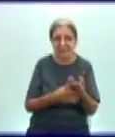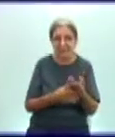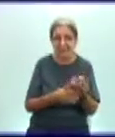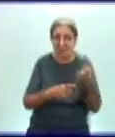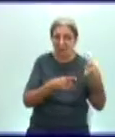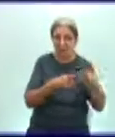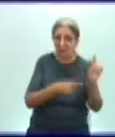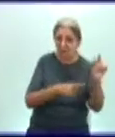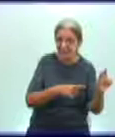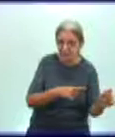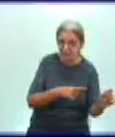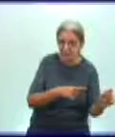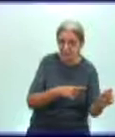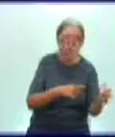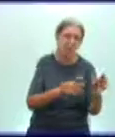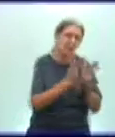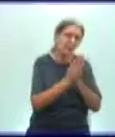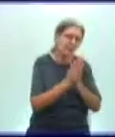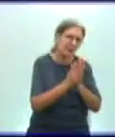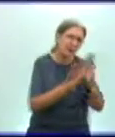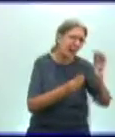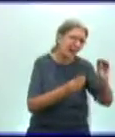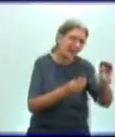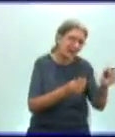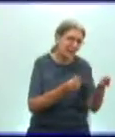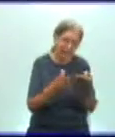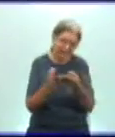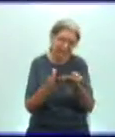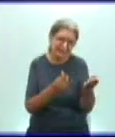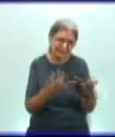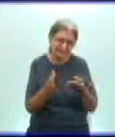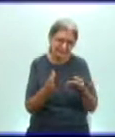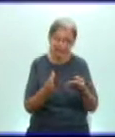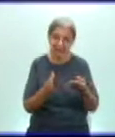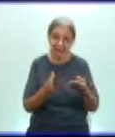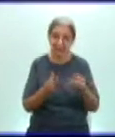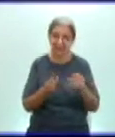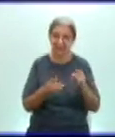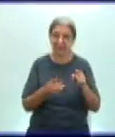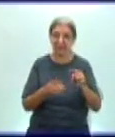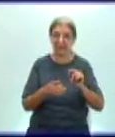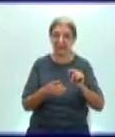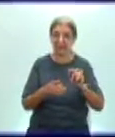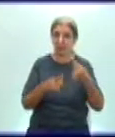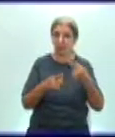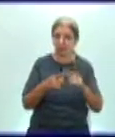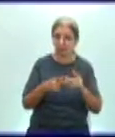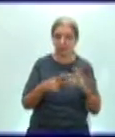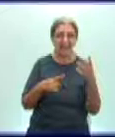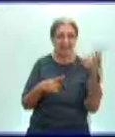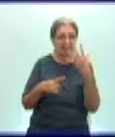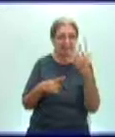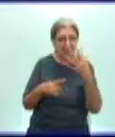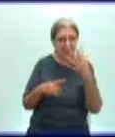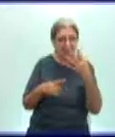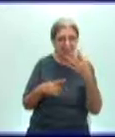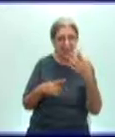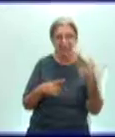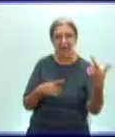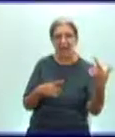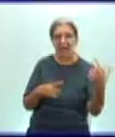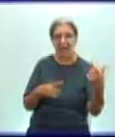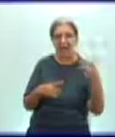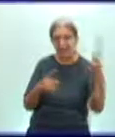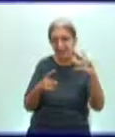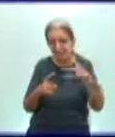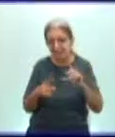interceda en su favor, y finalmente que quienes lo amenazan son varios.